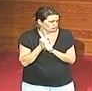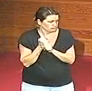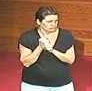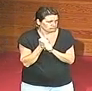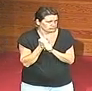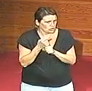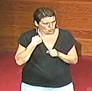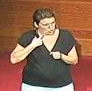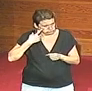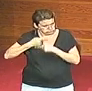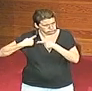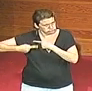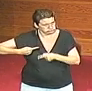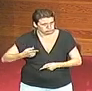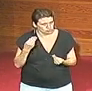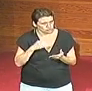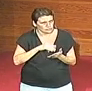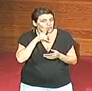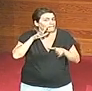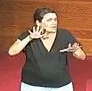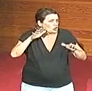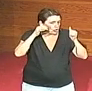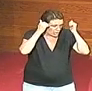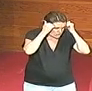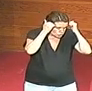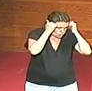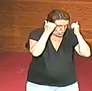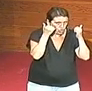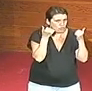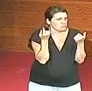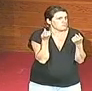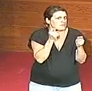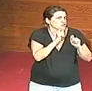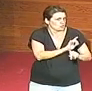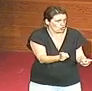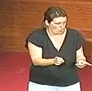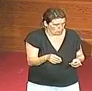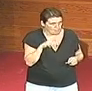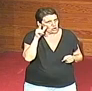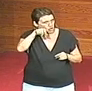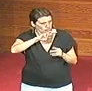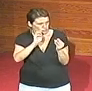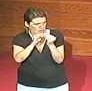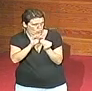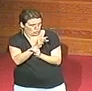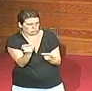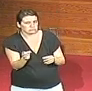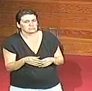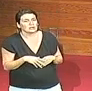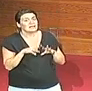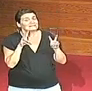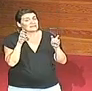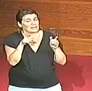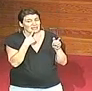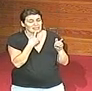más que solvente y que simplemente no estudió periodismo. Ese es el único matiz, pero en lo otro posiblemente estemos muy de acuerdo. Respecto a lo que